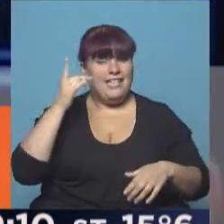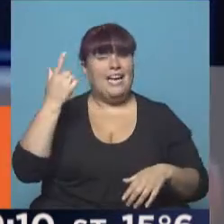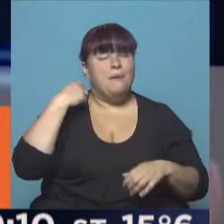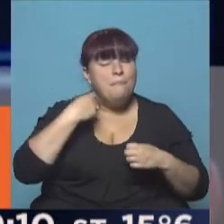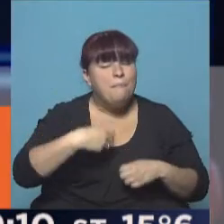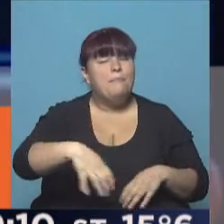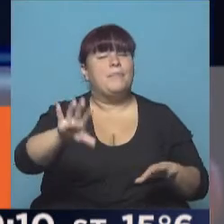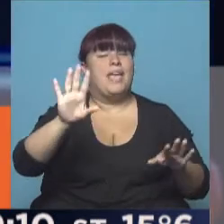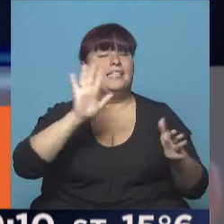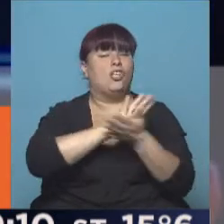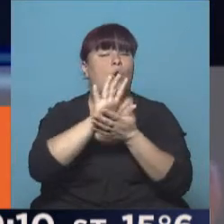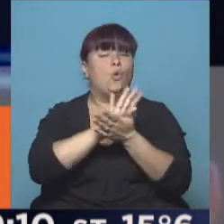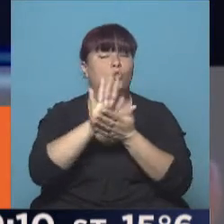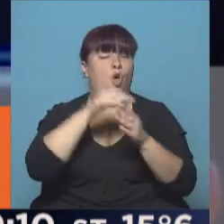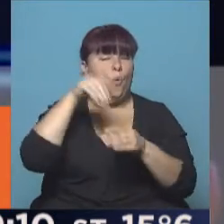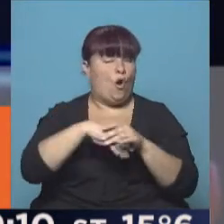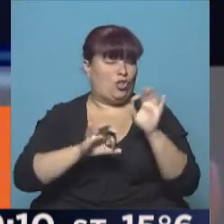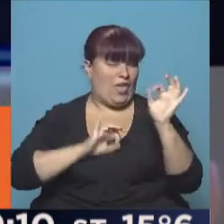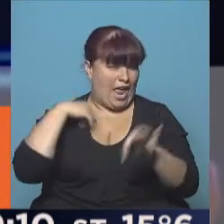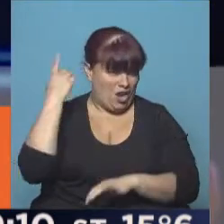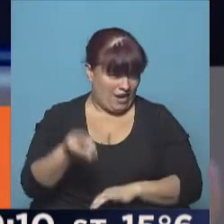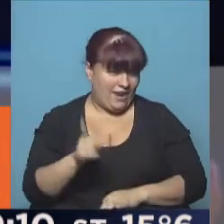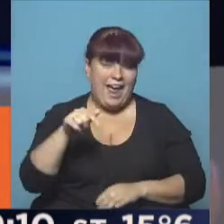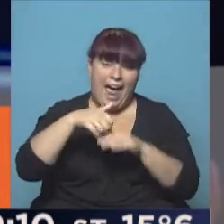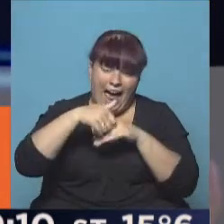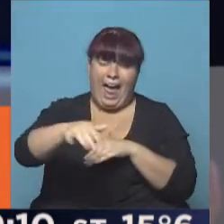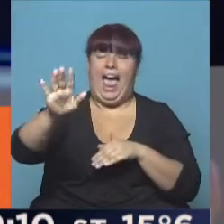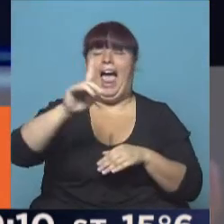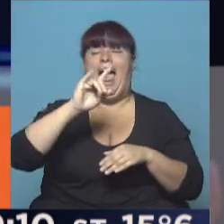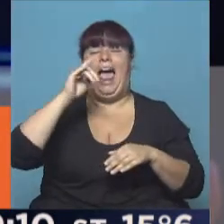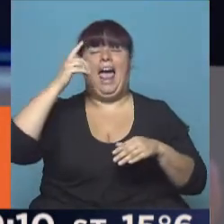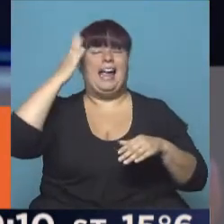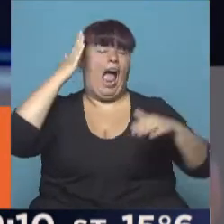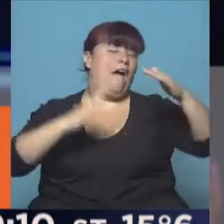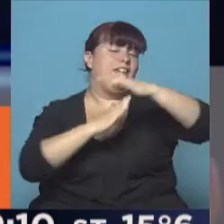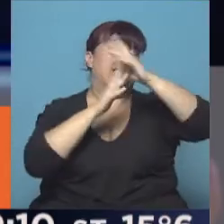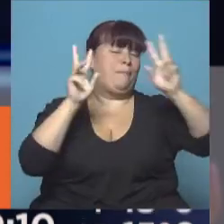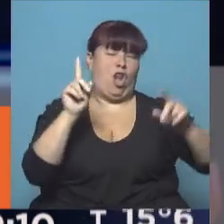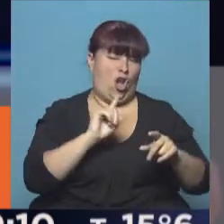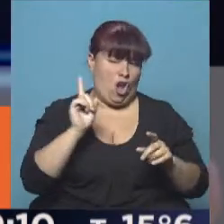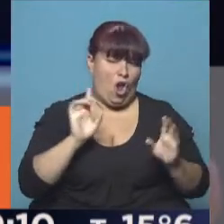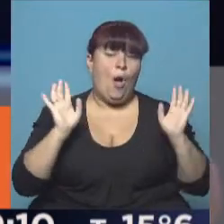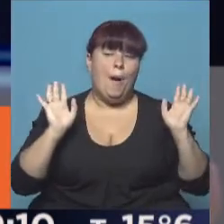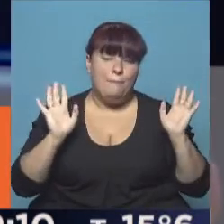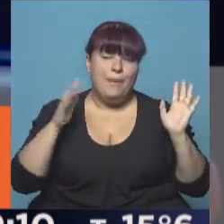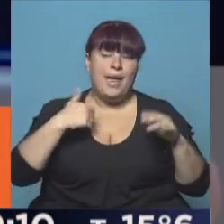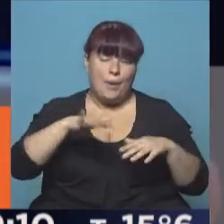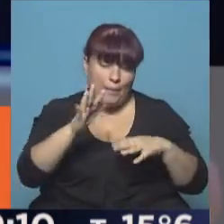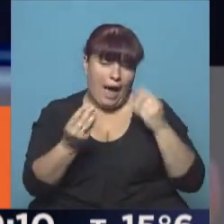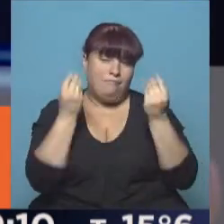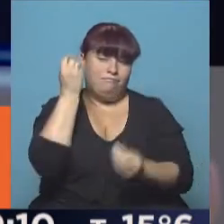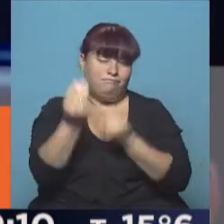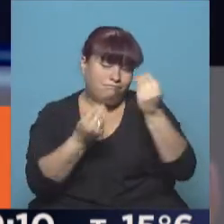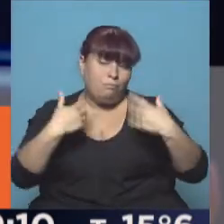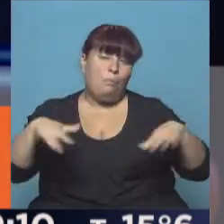va a empezar a resolver en la elección del año que viene. No digo que de allí salga la cabeza del peronismo, pero sí van a aparecer referencias